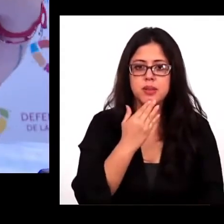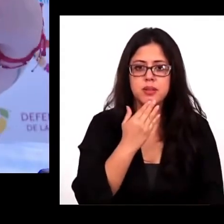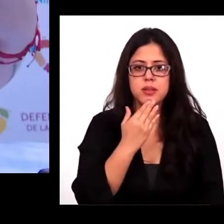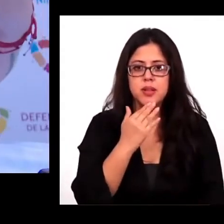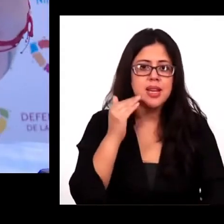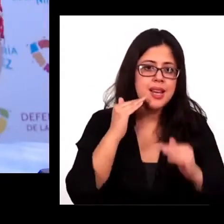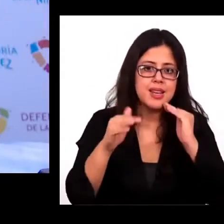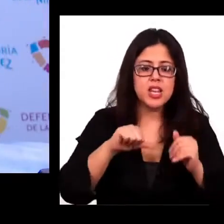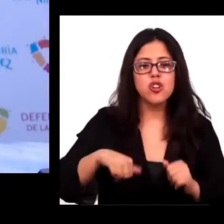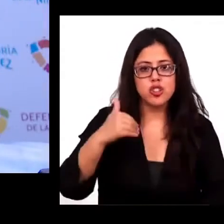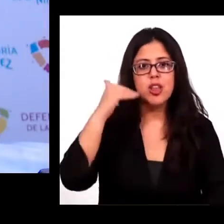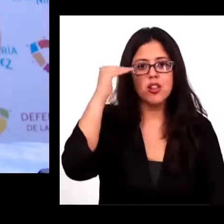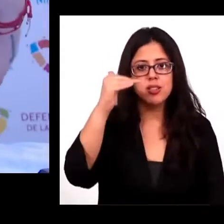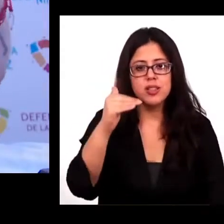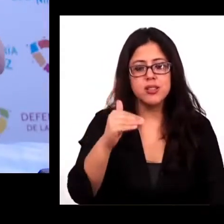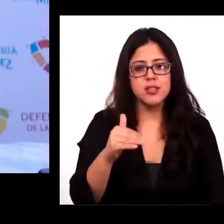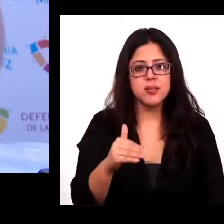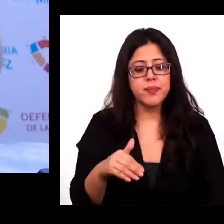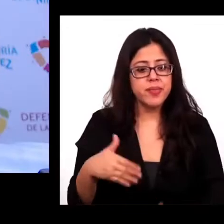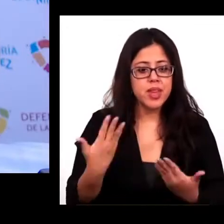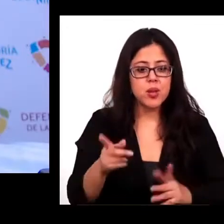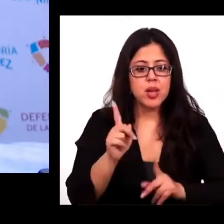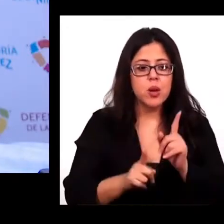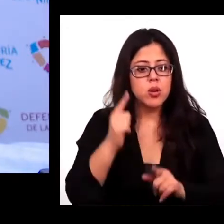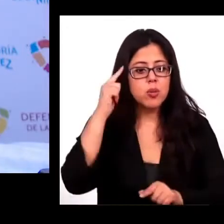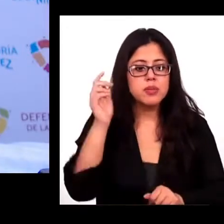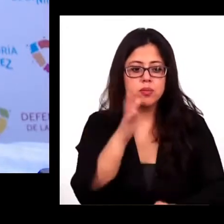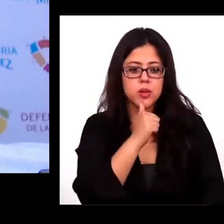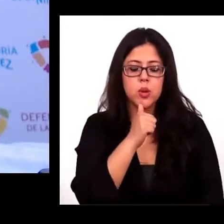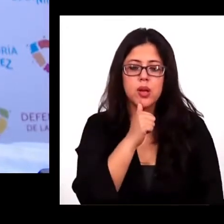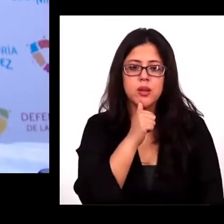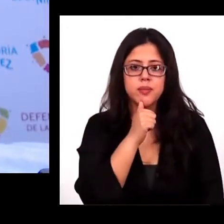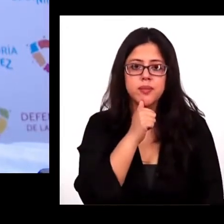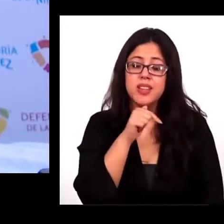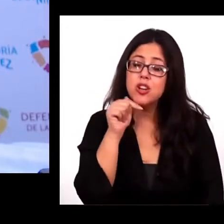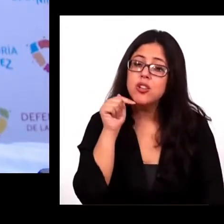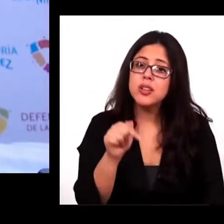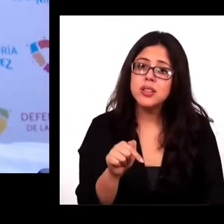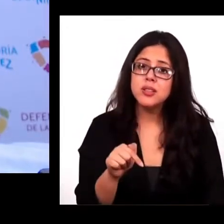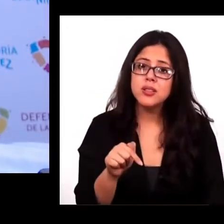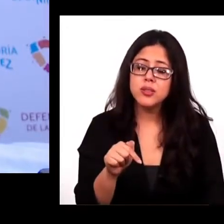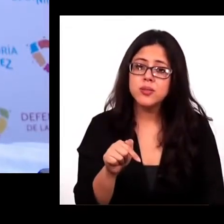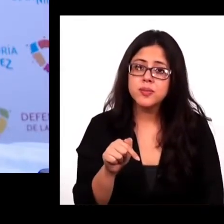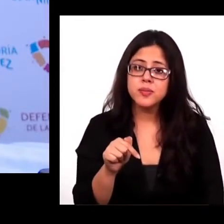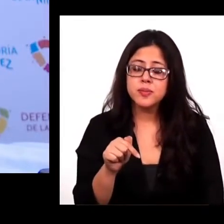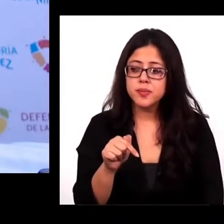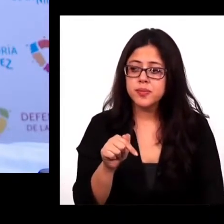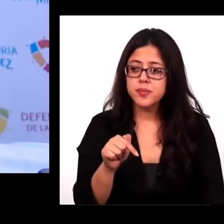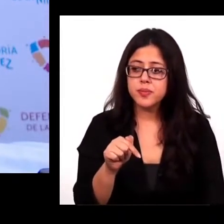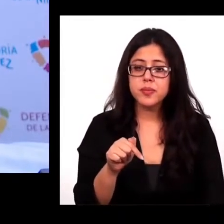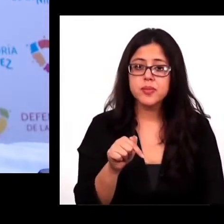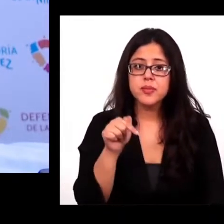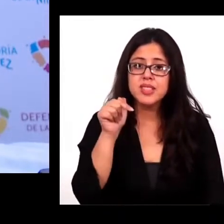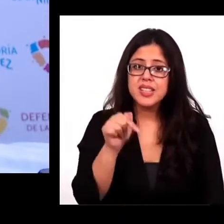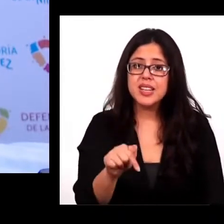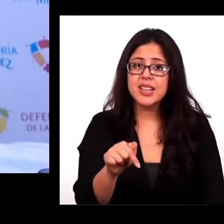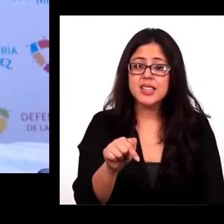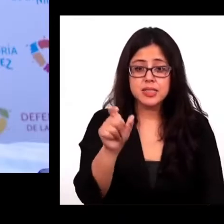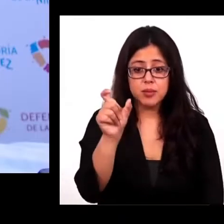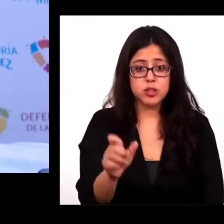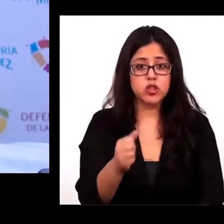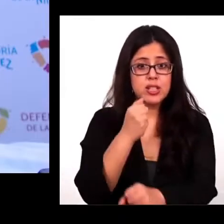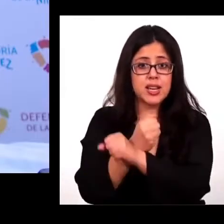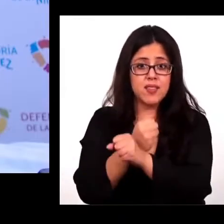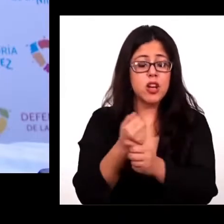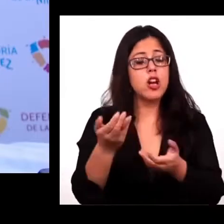niñas y adolescentes, aunque algunos creen que no lo tienen. Dicho eso, ese agente dialogante me parece